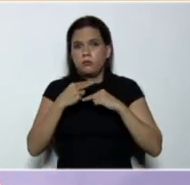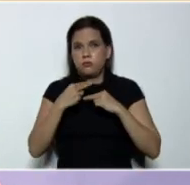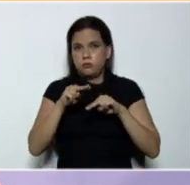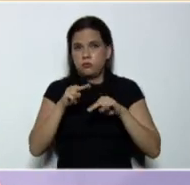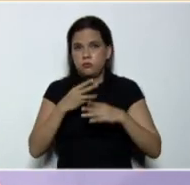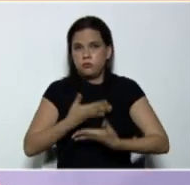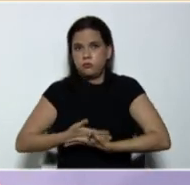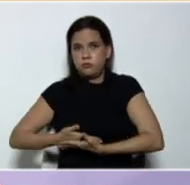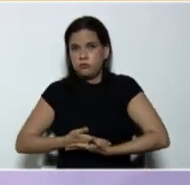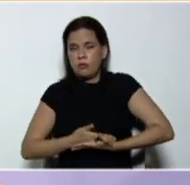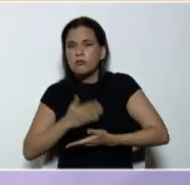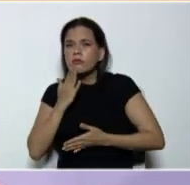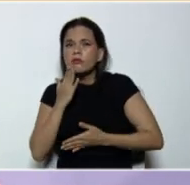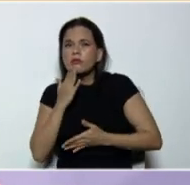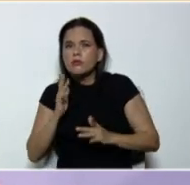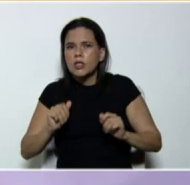maternal,